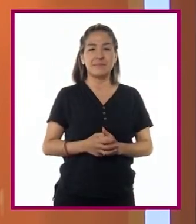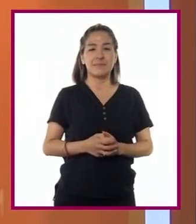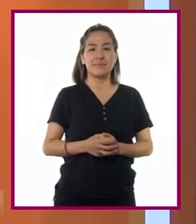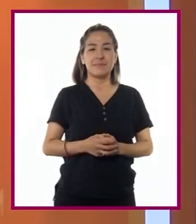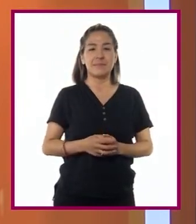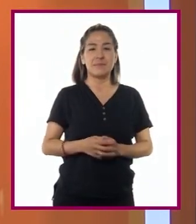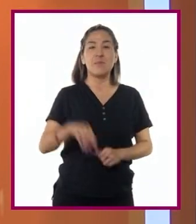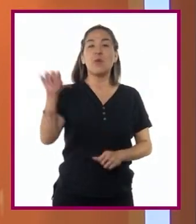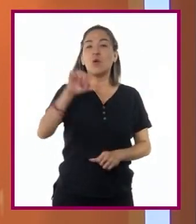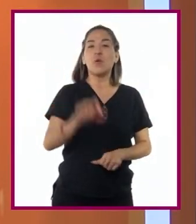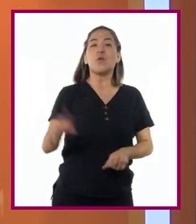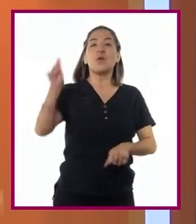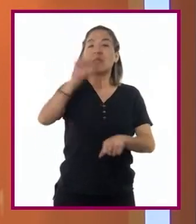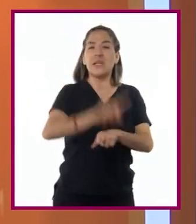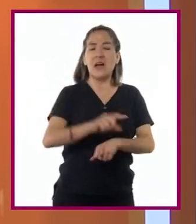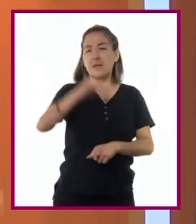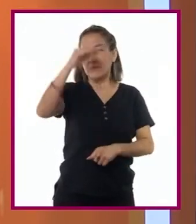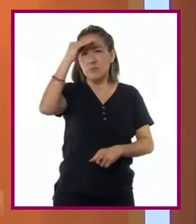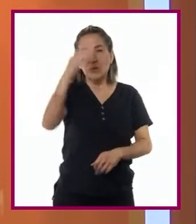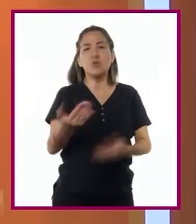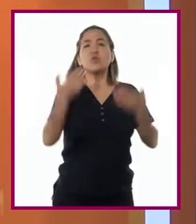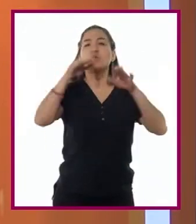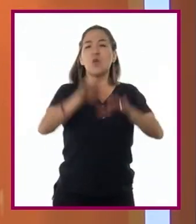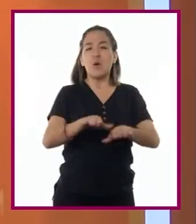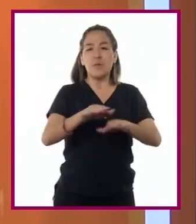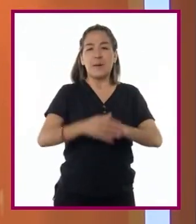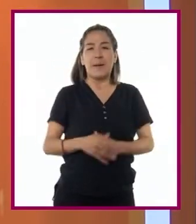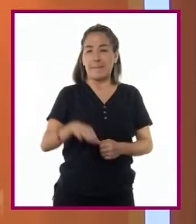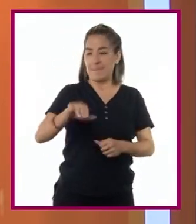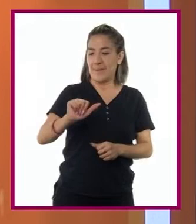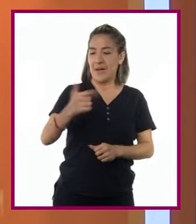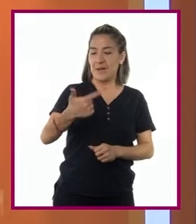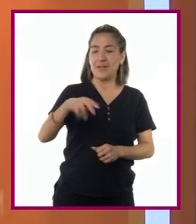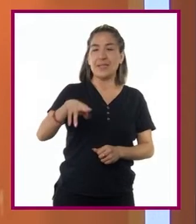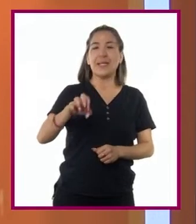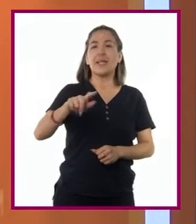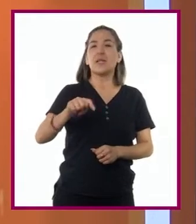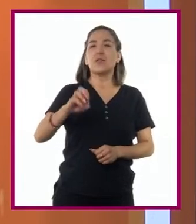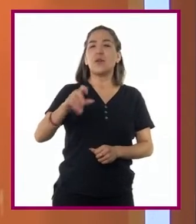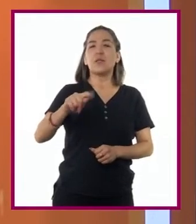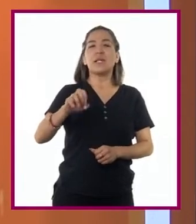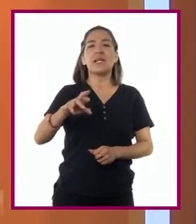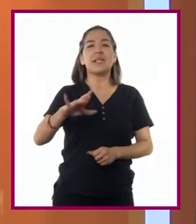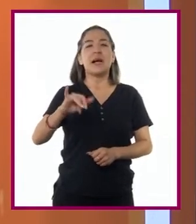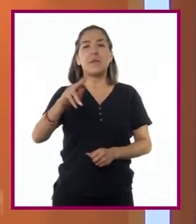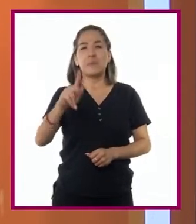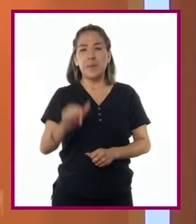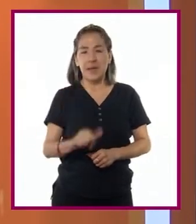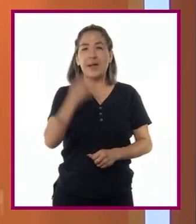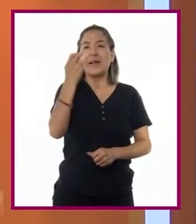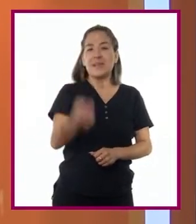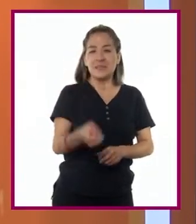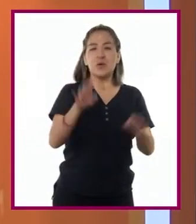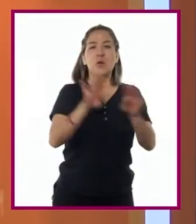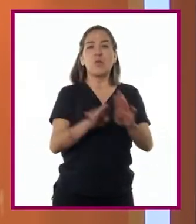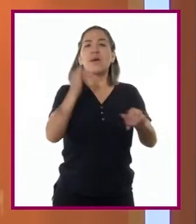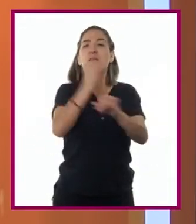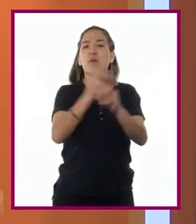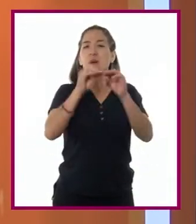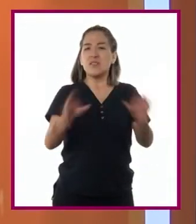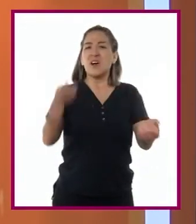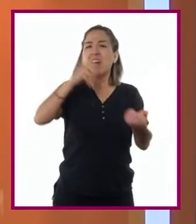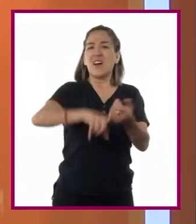El día de hoy reflexionaremos acerca de la magnetoterapia y la información que se presenta en los medios